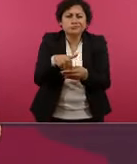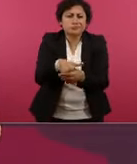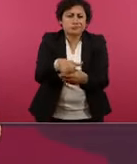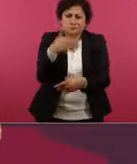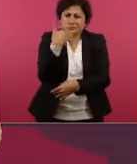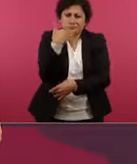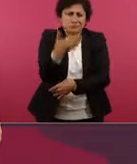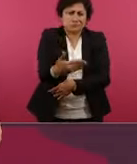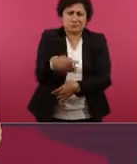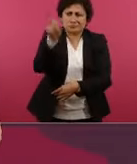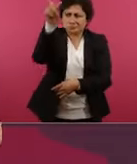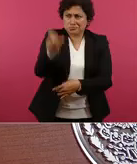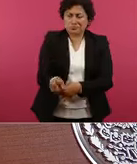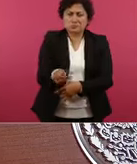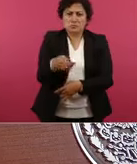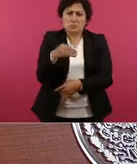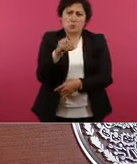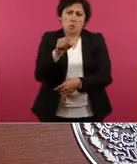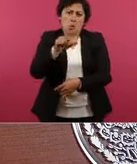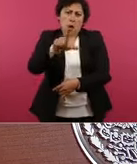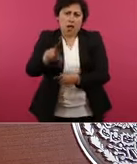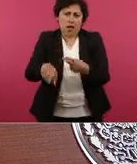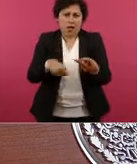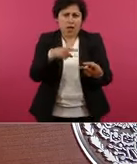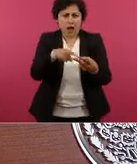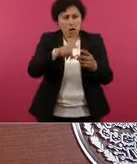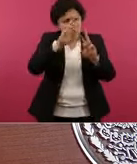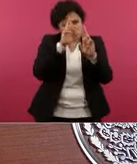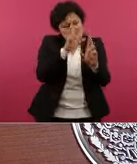social, moral, cívica.